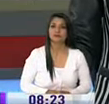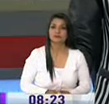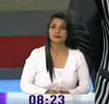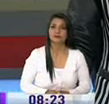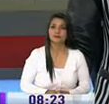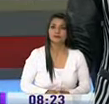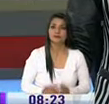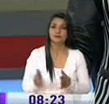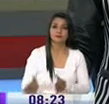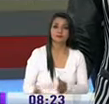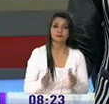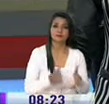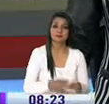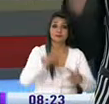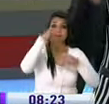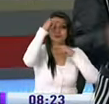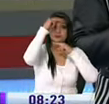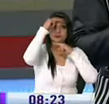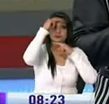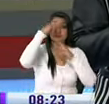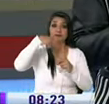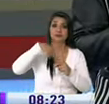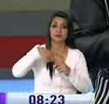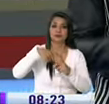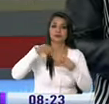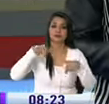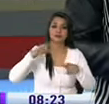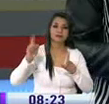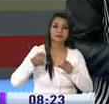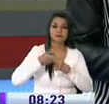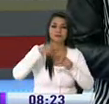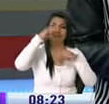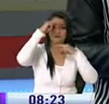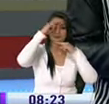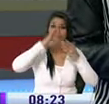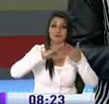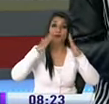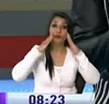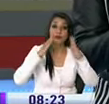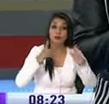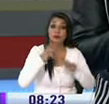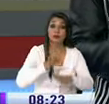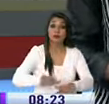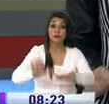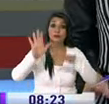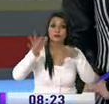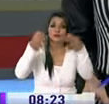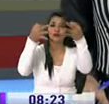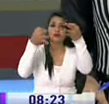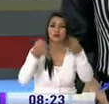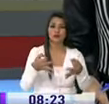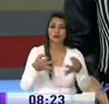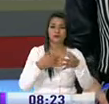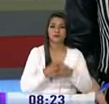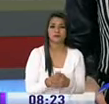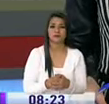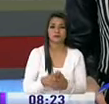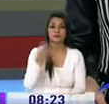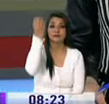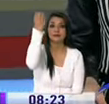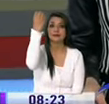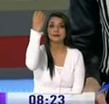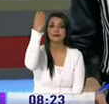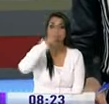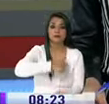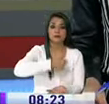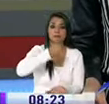Pero ahora vamos con noticias positivas porque este es el primer noticiero de la comunidad que sí cumple con sus peticiones. Les contamos que el semáforo de la Plaza de la